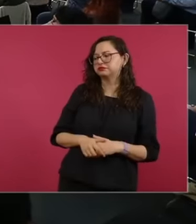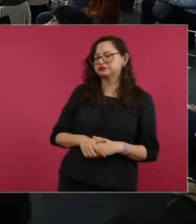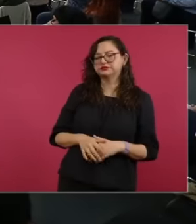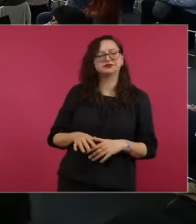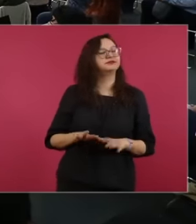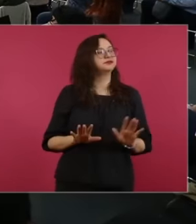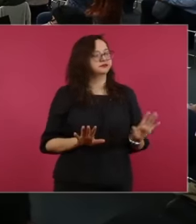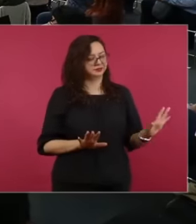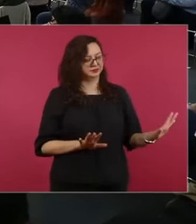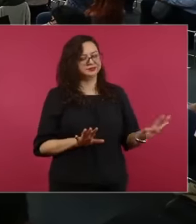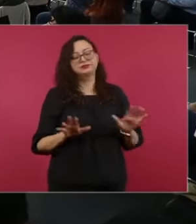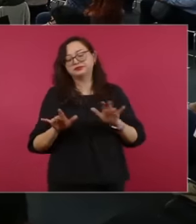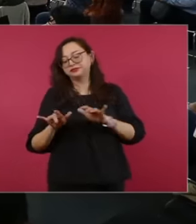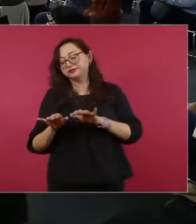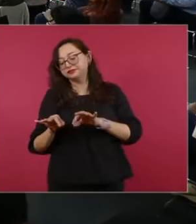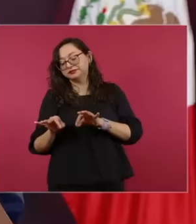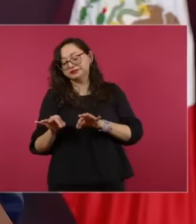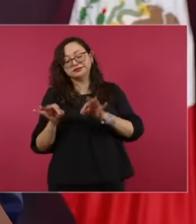le sacaba